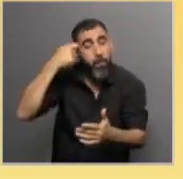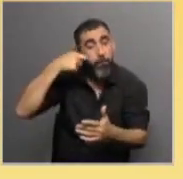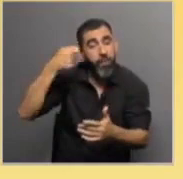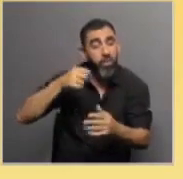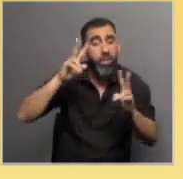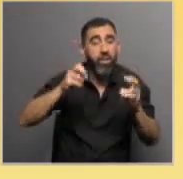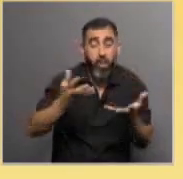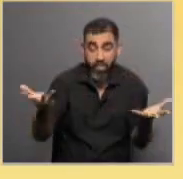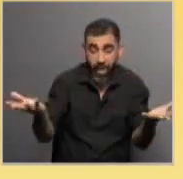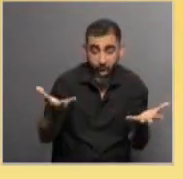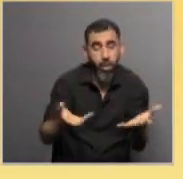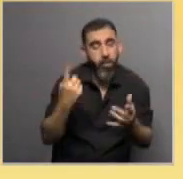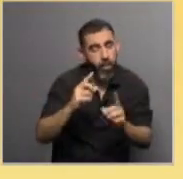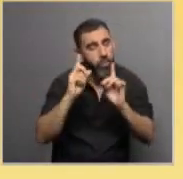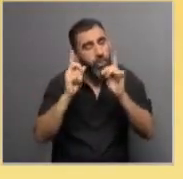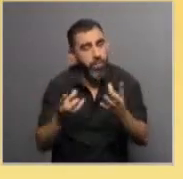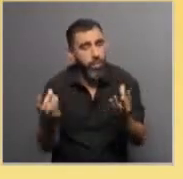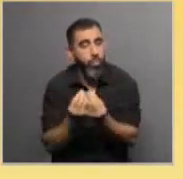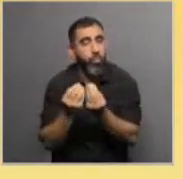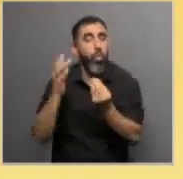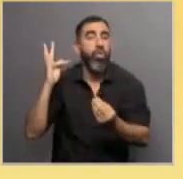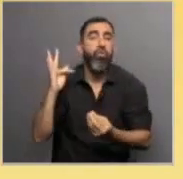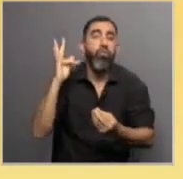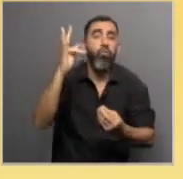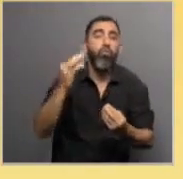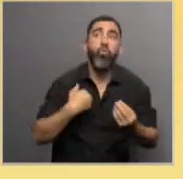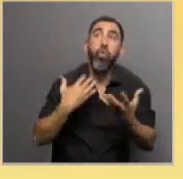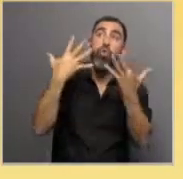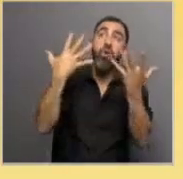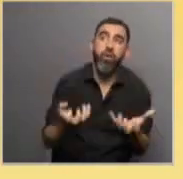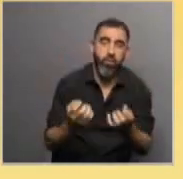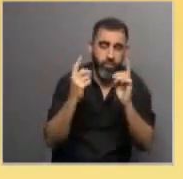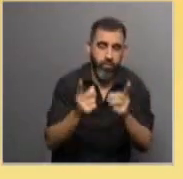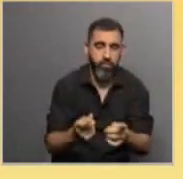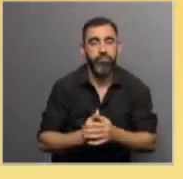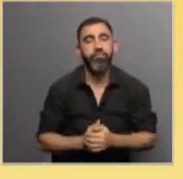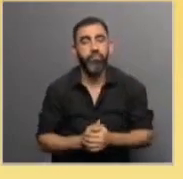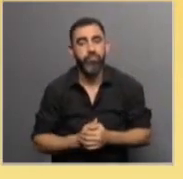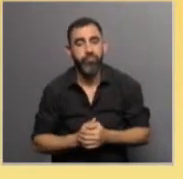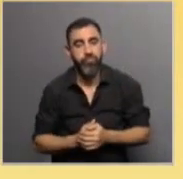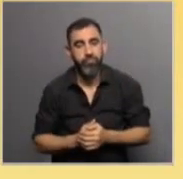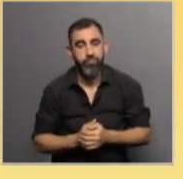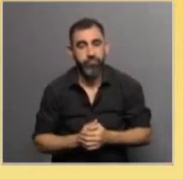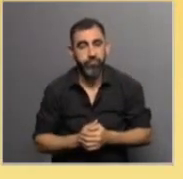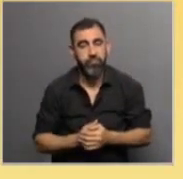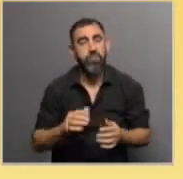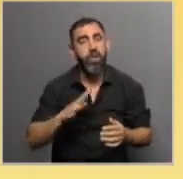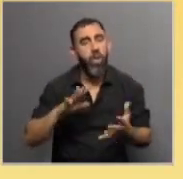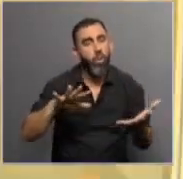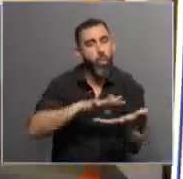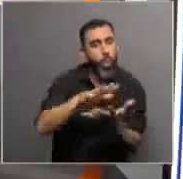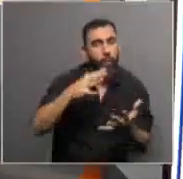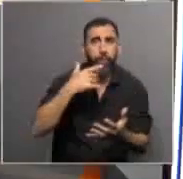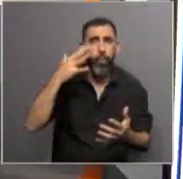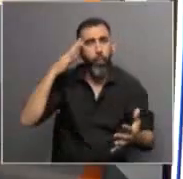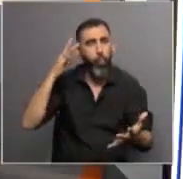acerca del presente, pero tiene mucho que ver con el futuro que queremos. Claro. Pablo, ¿hay lugares del interior, pueblos